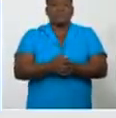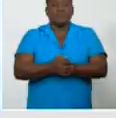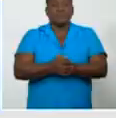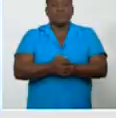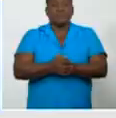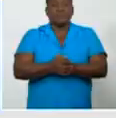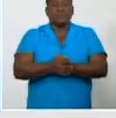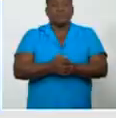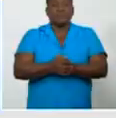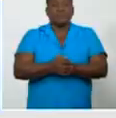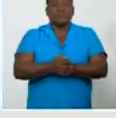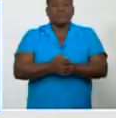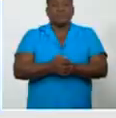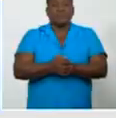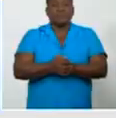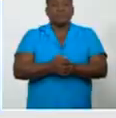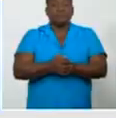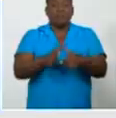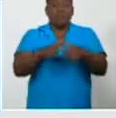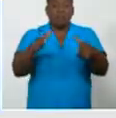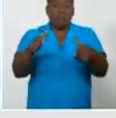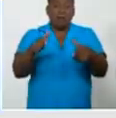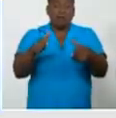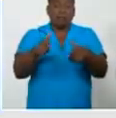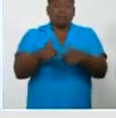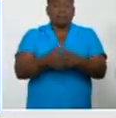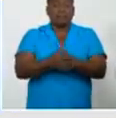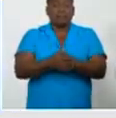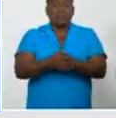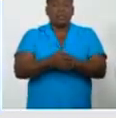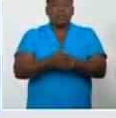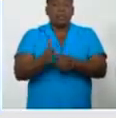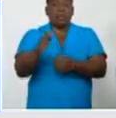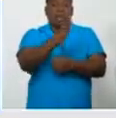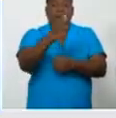el que tiene mayor número, y en Baracoa 1.